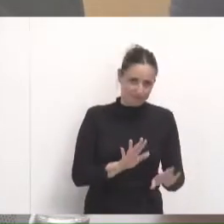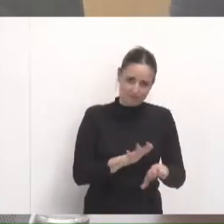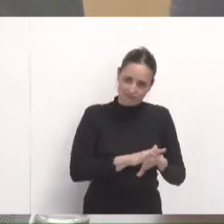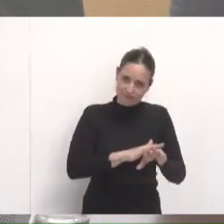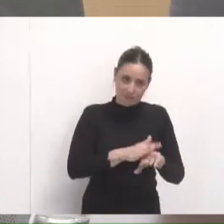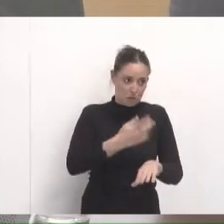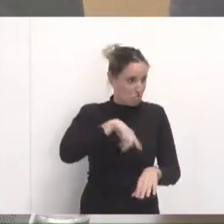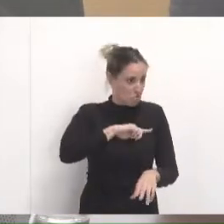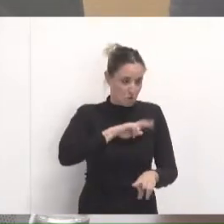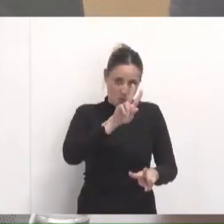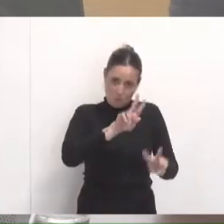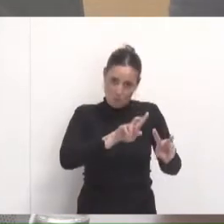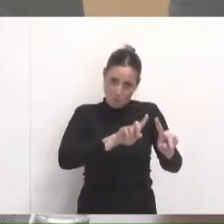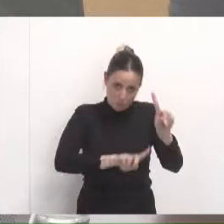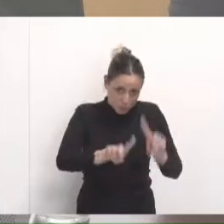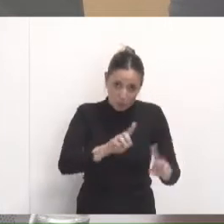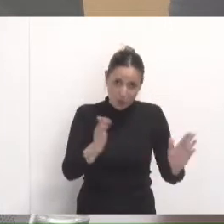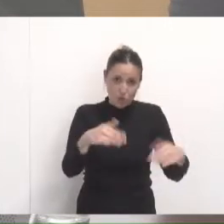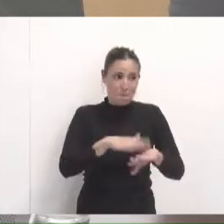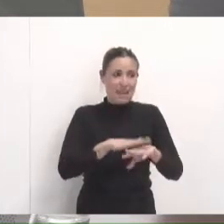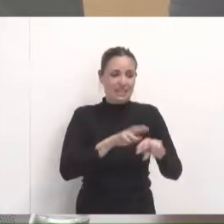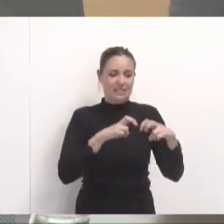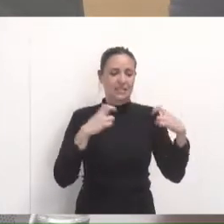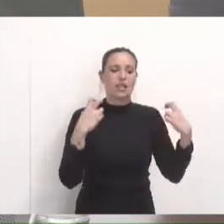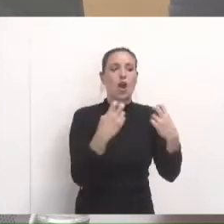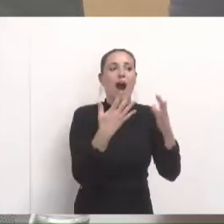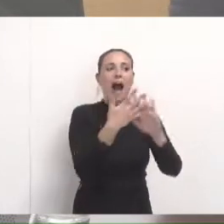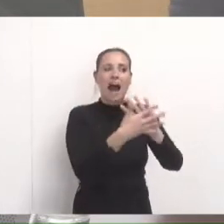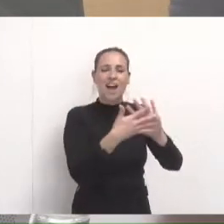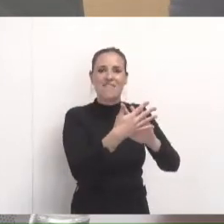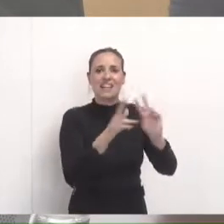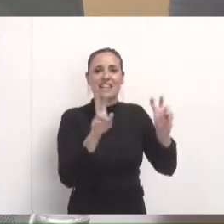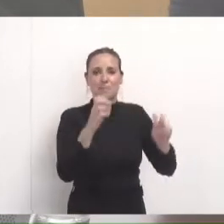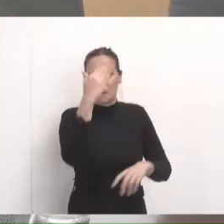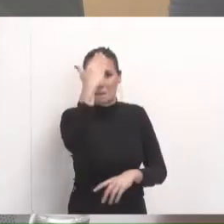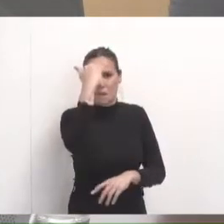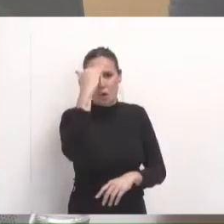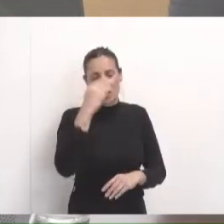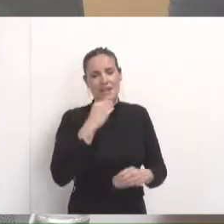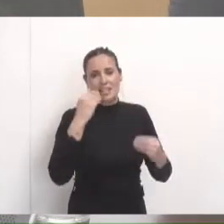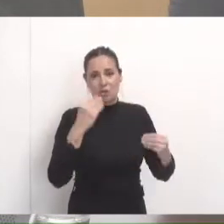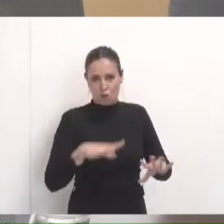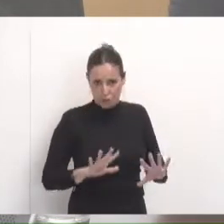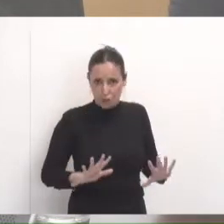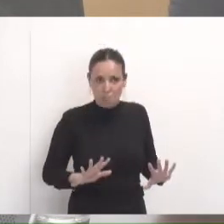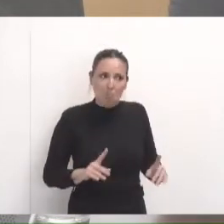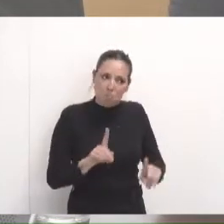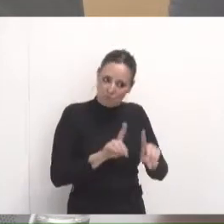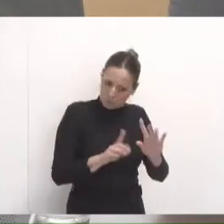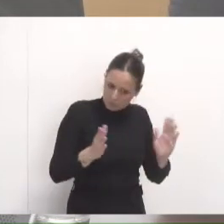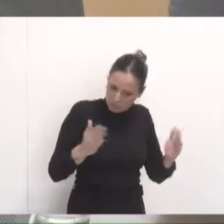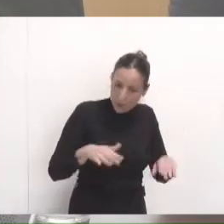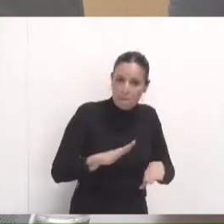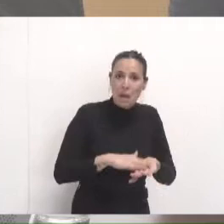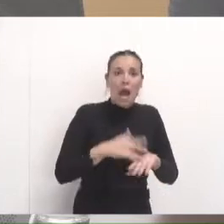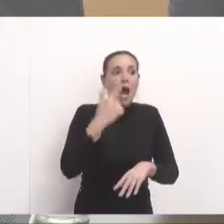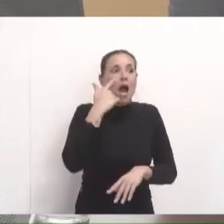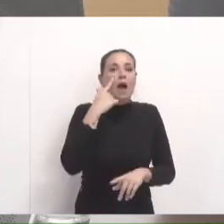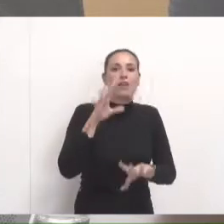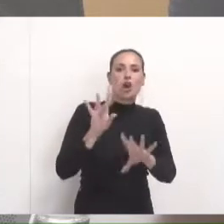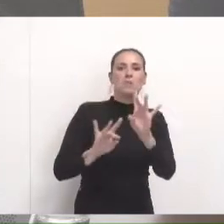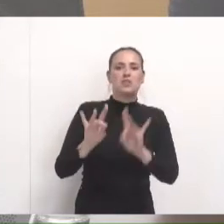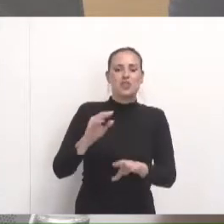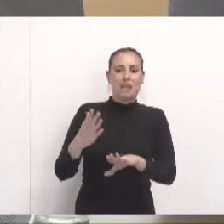problema en sentarnos a hablar sobre la memoria histórica y sobre las acciones que desde el cabildo se pueden hacer, pero desde